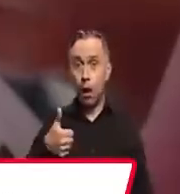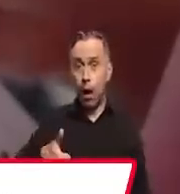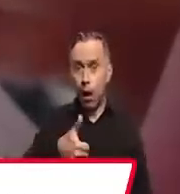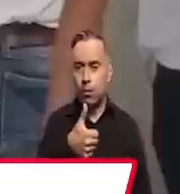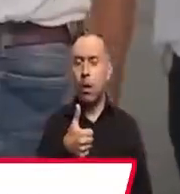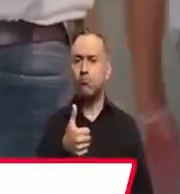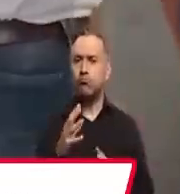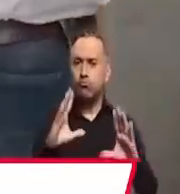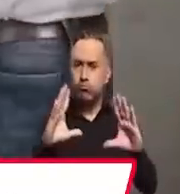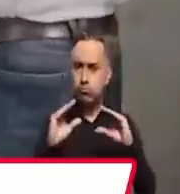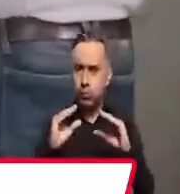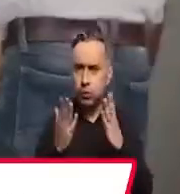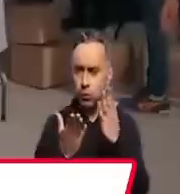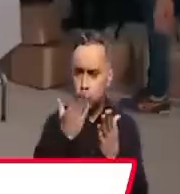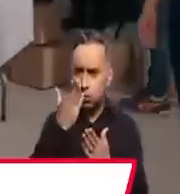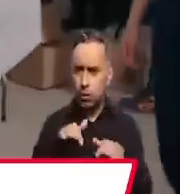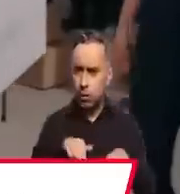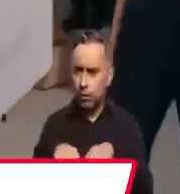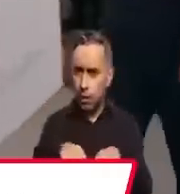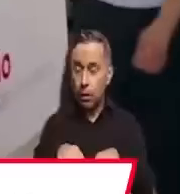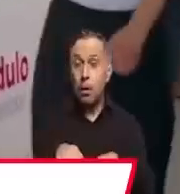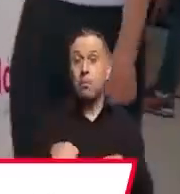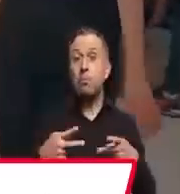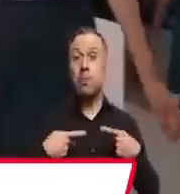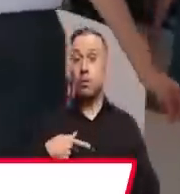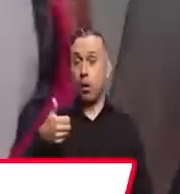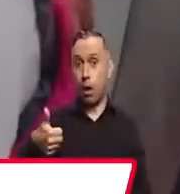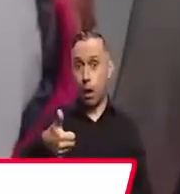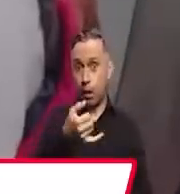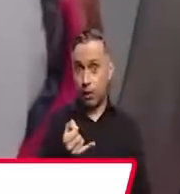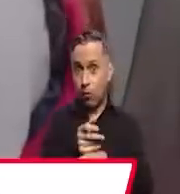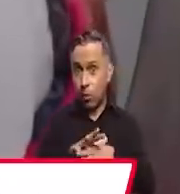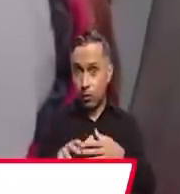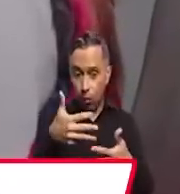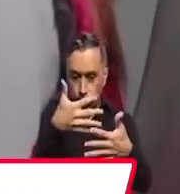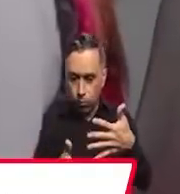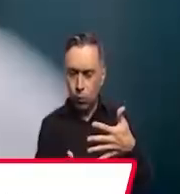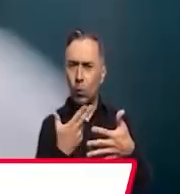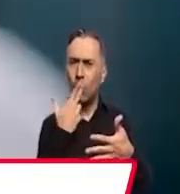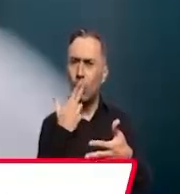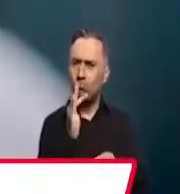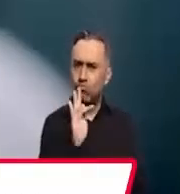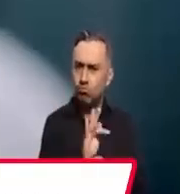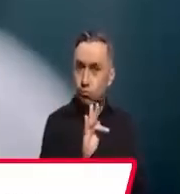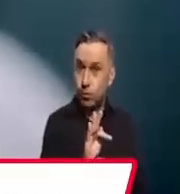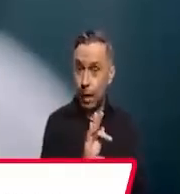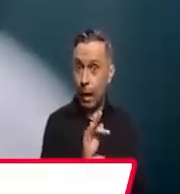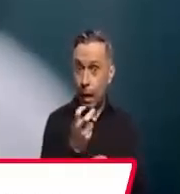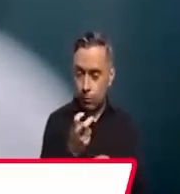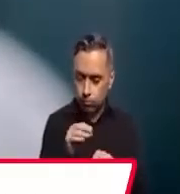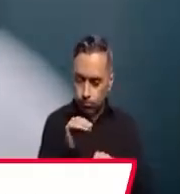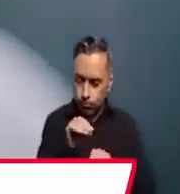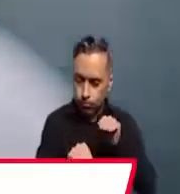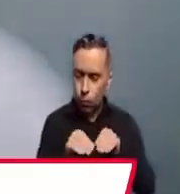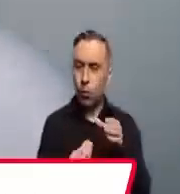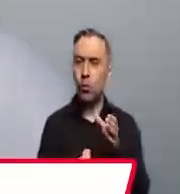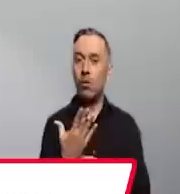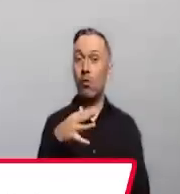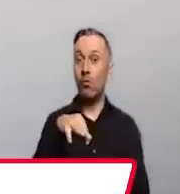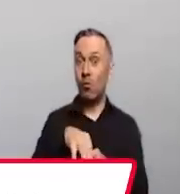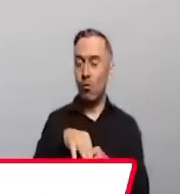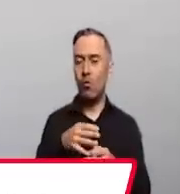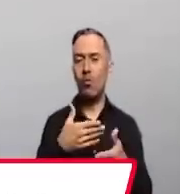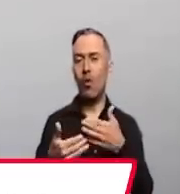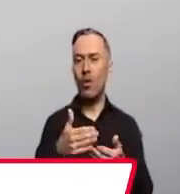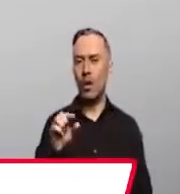esas expresiones conservadoras, pues ya les tocará desde luego también entender en algún momento, si es que lo logran hacer, que el